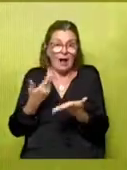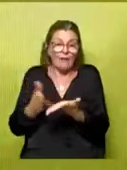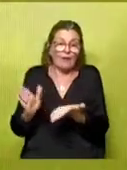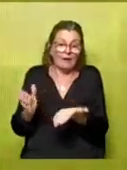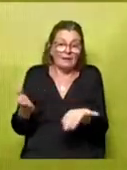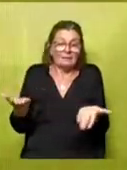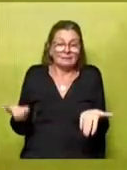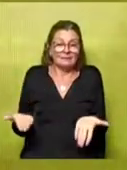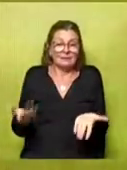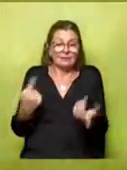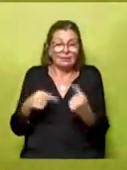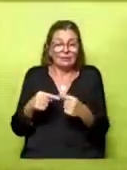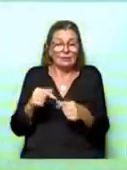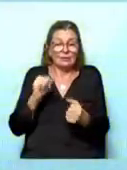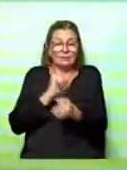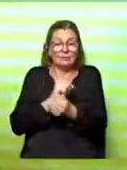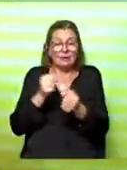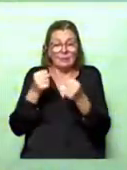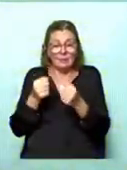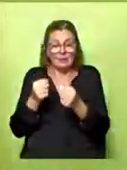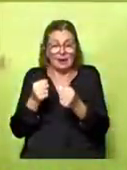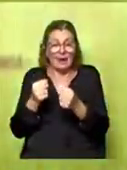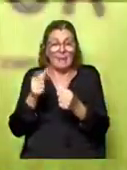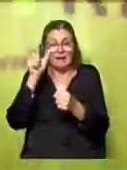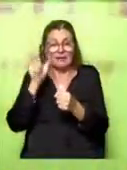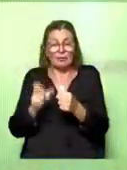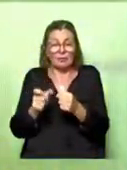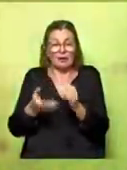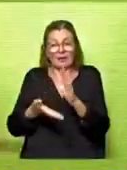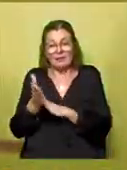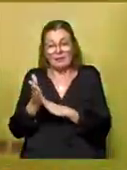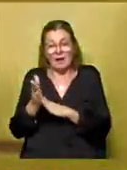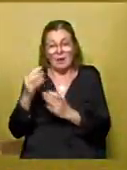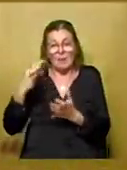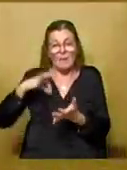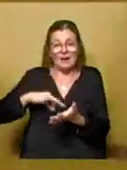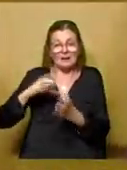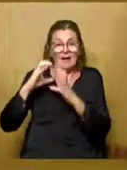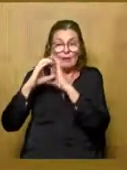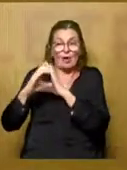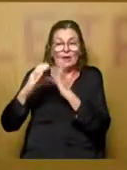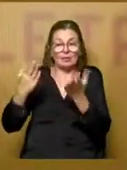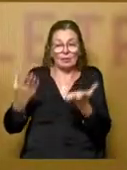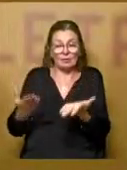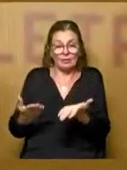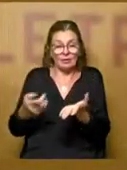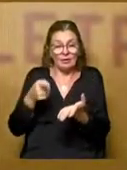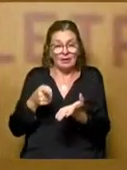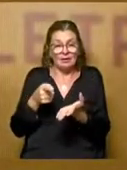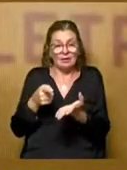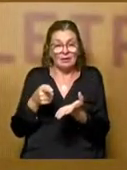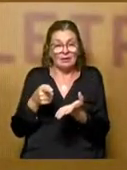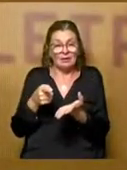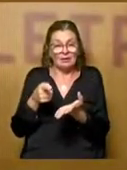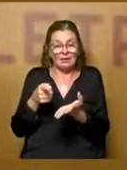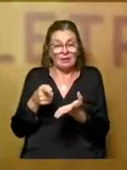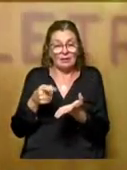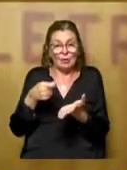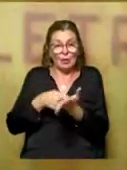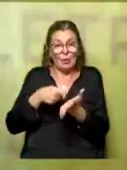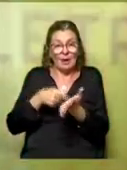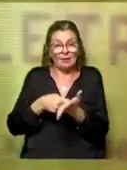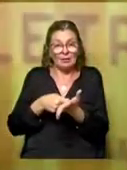sea, las personas privadas de libertad que salen con la plata del boleto, y eso es un gasto